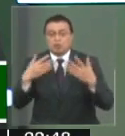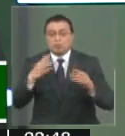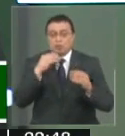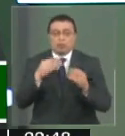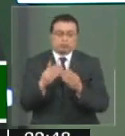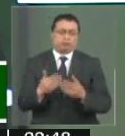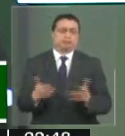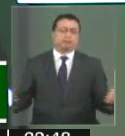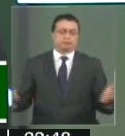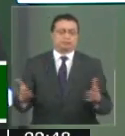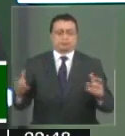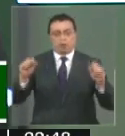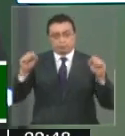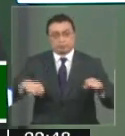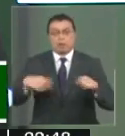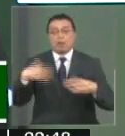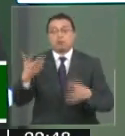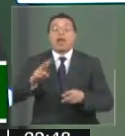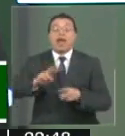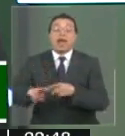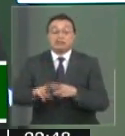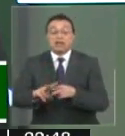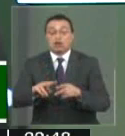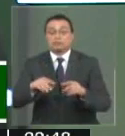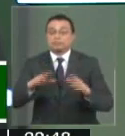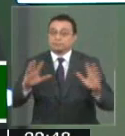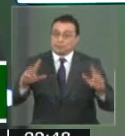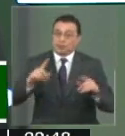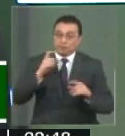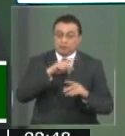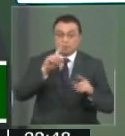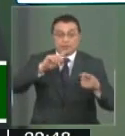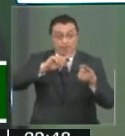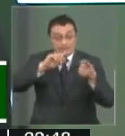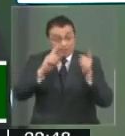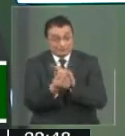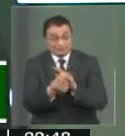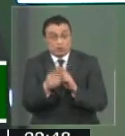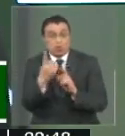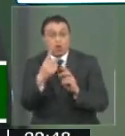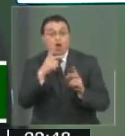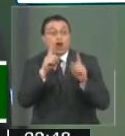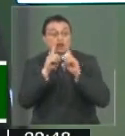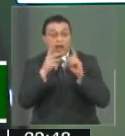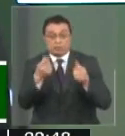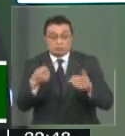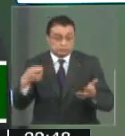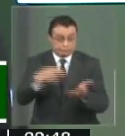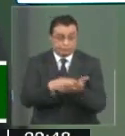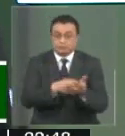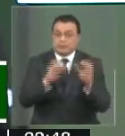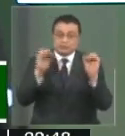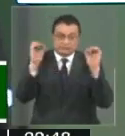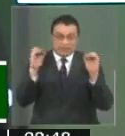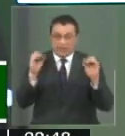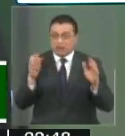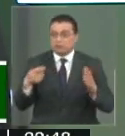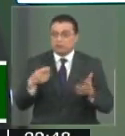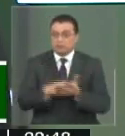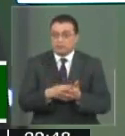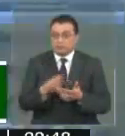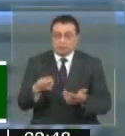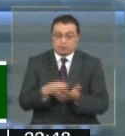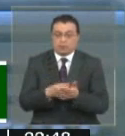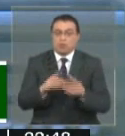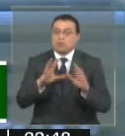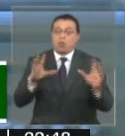Brazos abiertos, después hacerle una otra historia, pero convertir un hotel ya existente, inversión cero. Se habla de